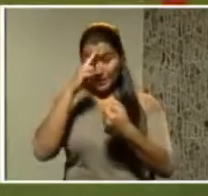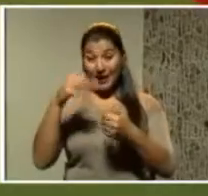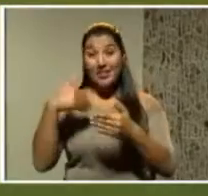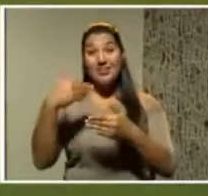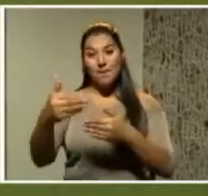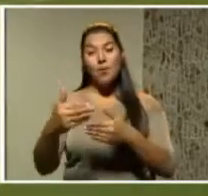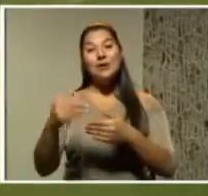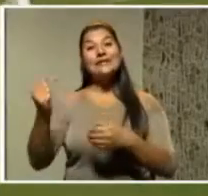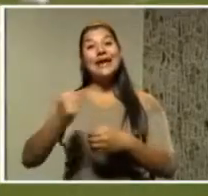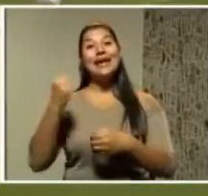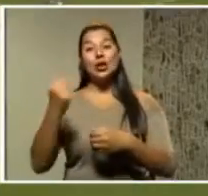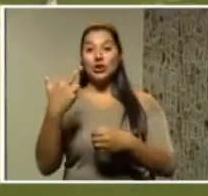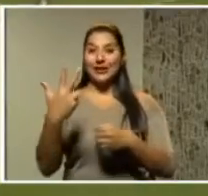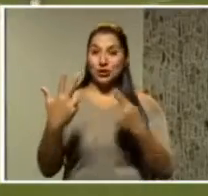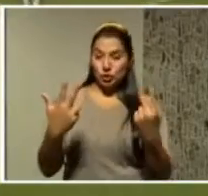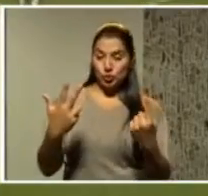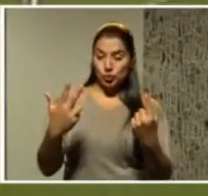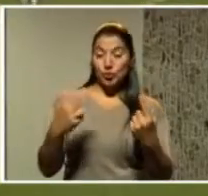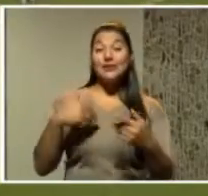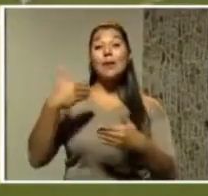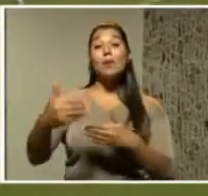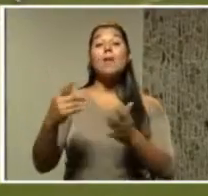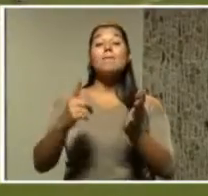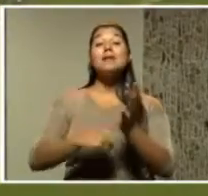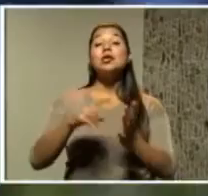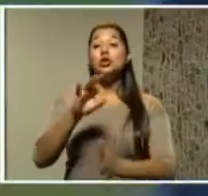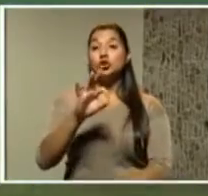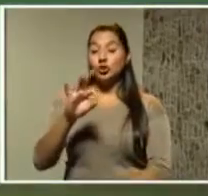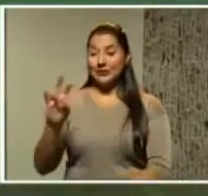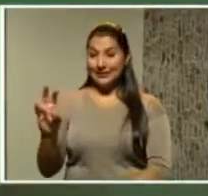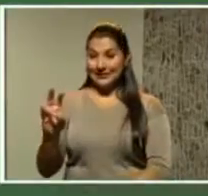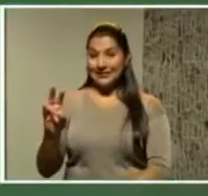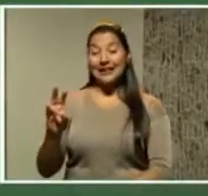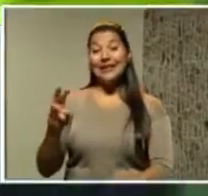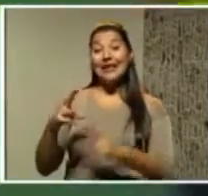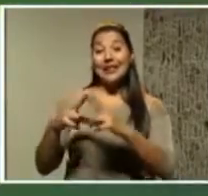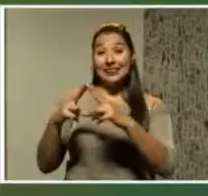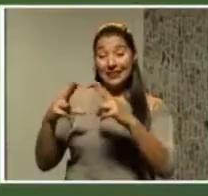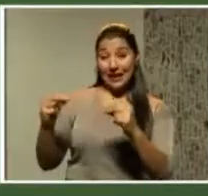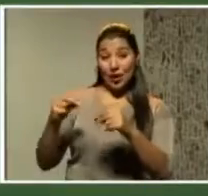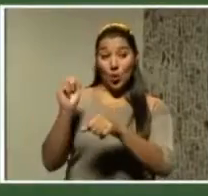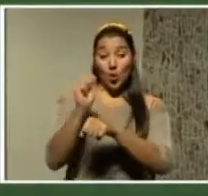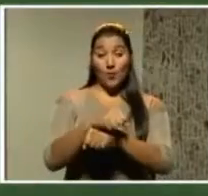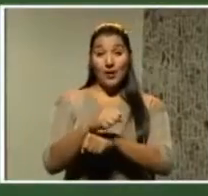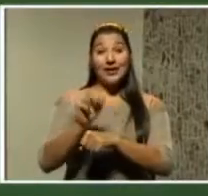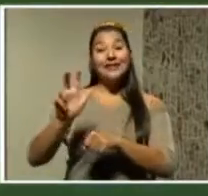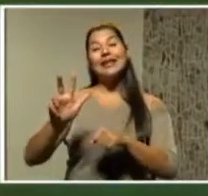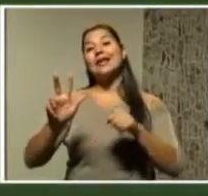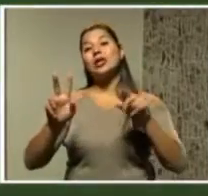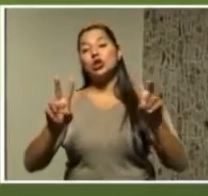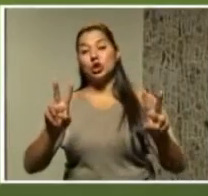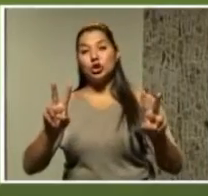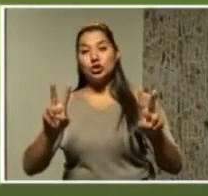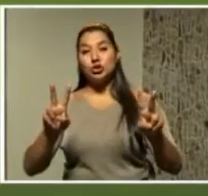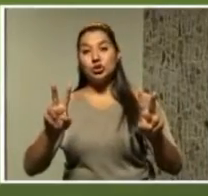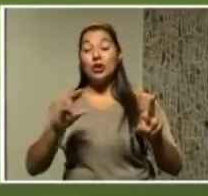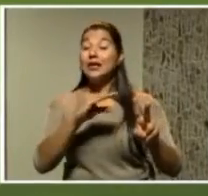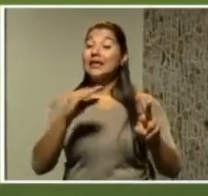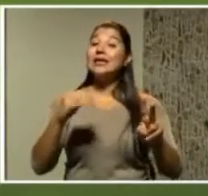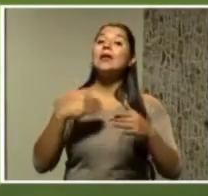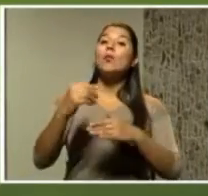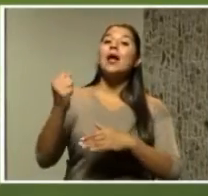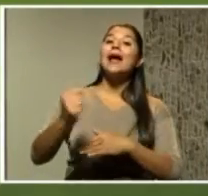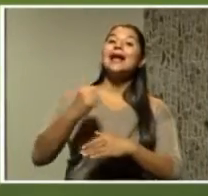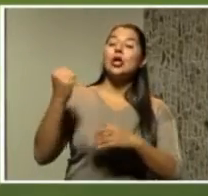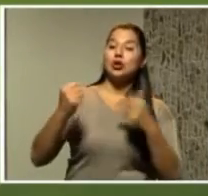ganaron 3-1 en la vuelta. Mientras que en 1997 el Dirigen de Nicaragua vencía 3-2 a los Erizos y estos ganaron